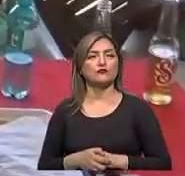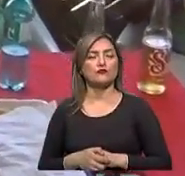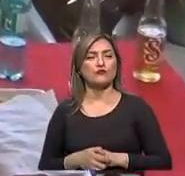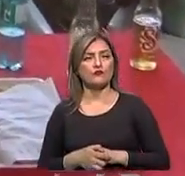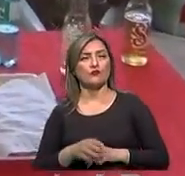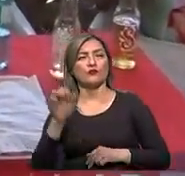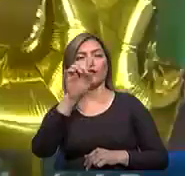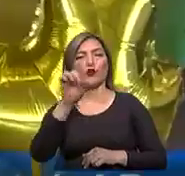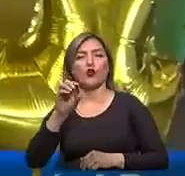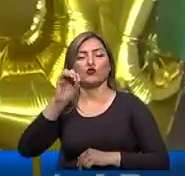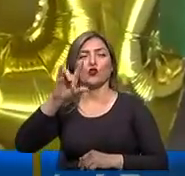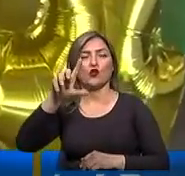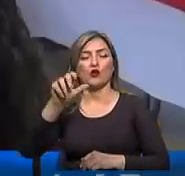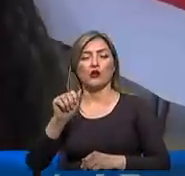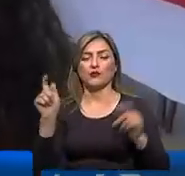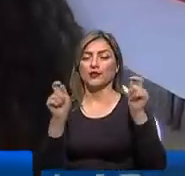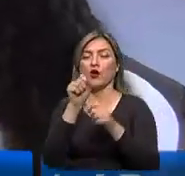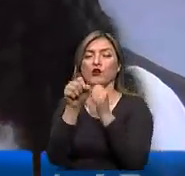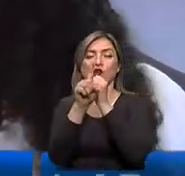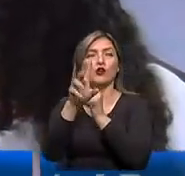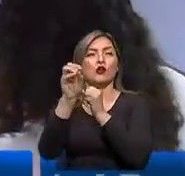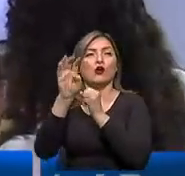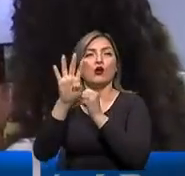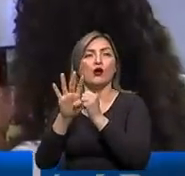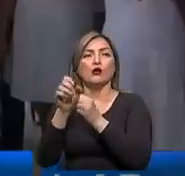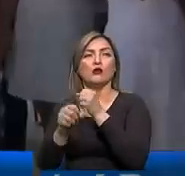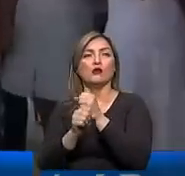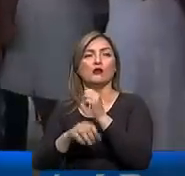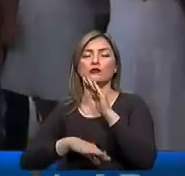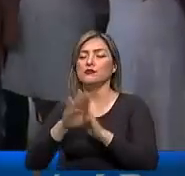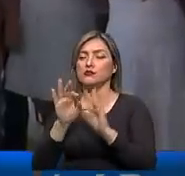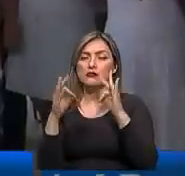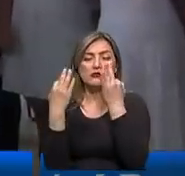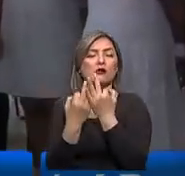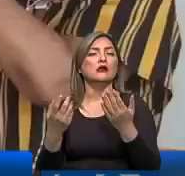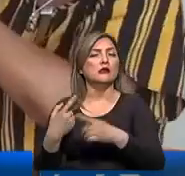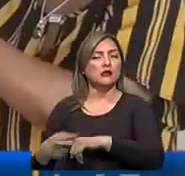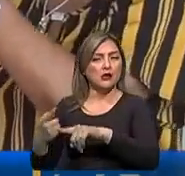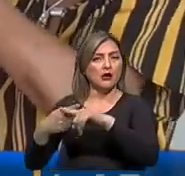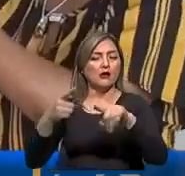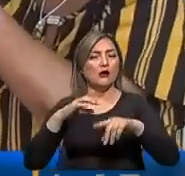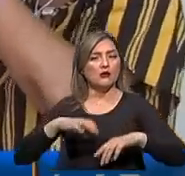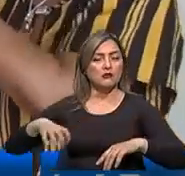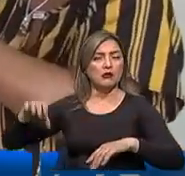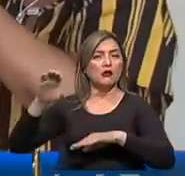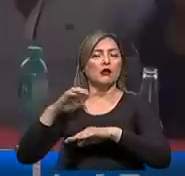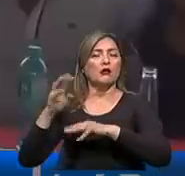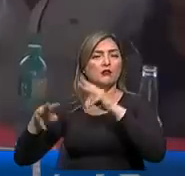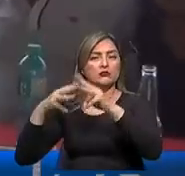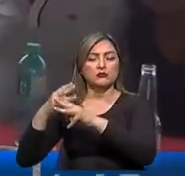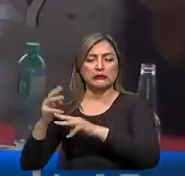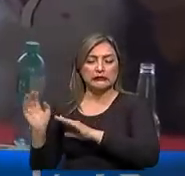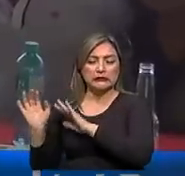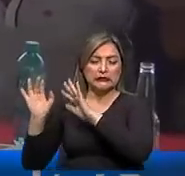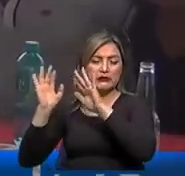Doña Zoila festejó sus 104 años junto a la mayoría de familiares que llegaron desde diversos puntos del país y del mundo